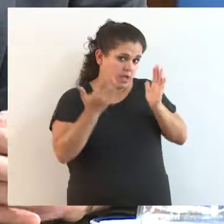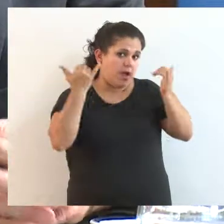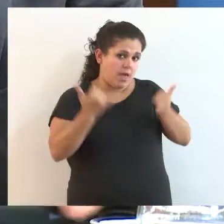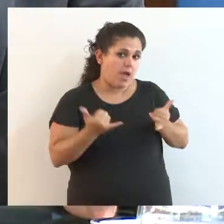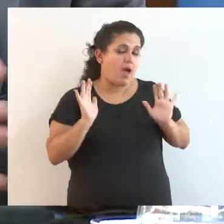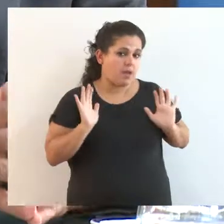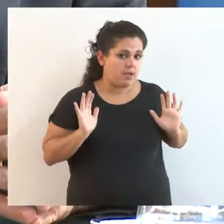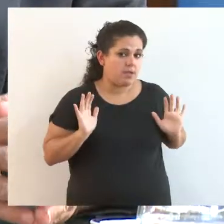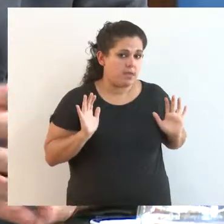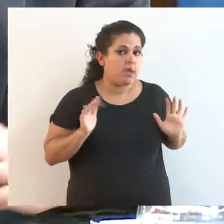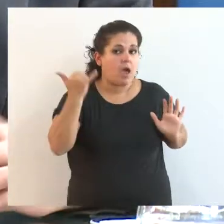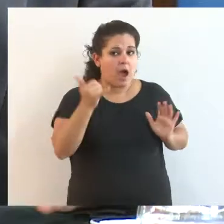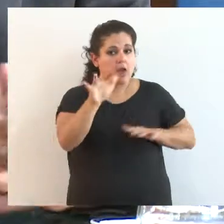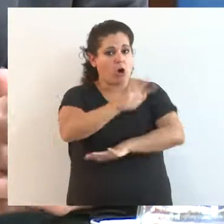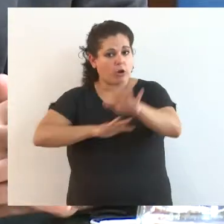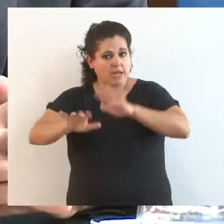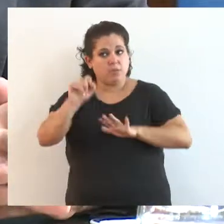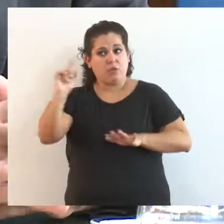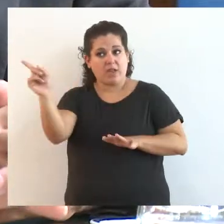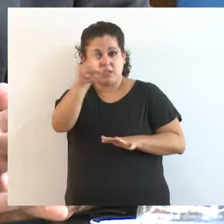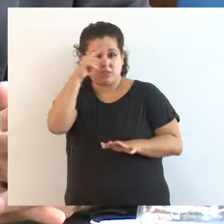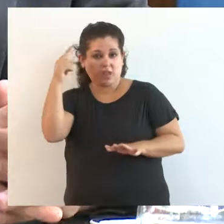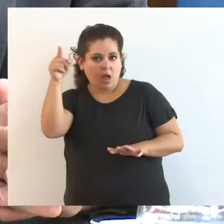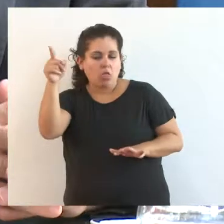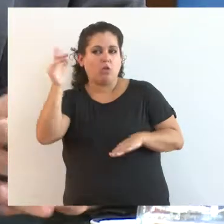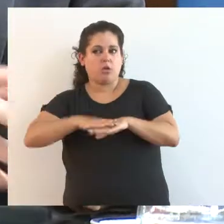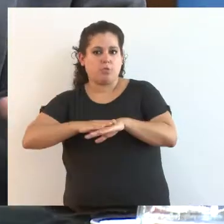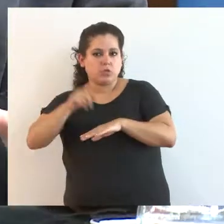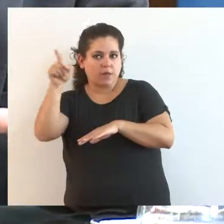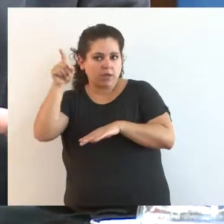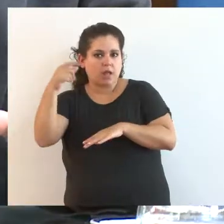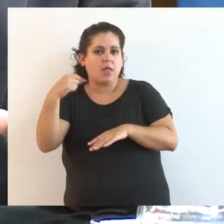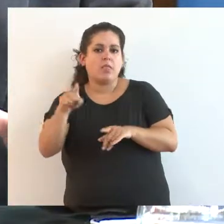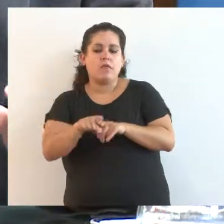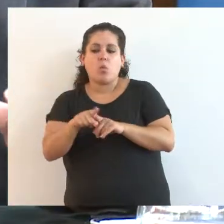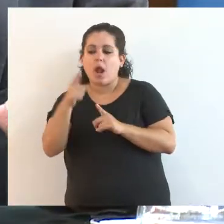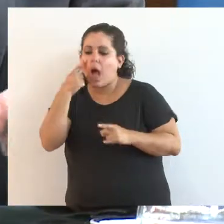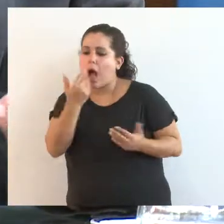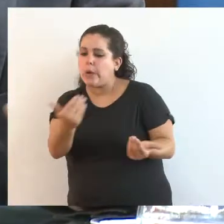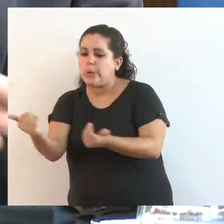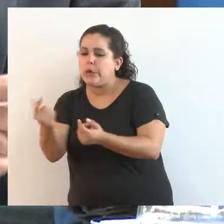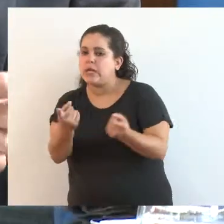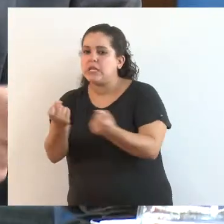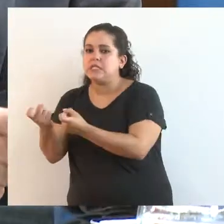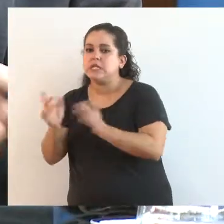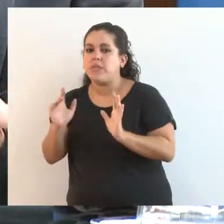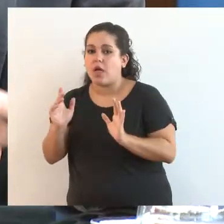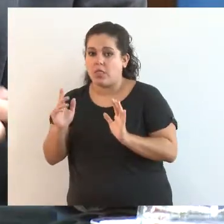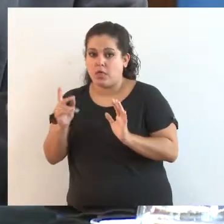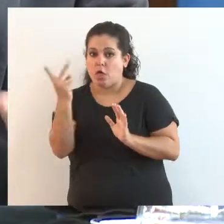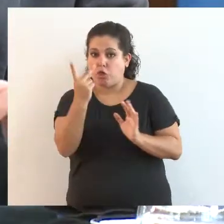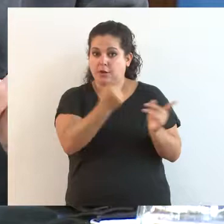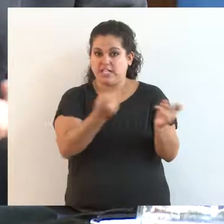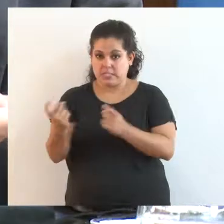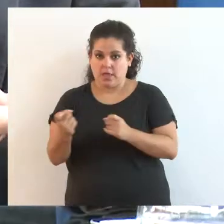Responsabilidad social empresaria es todo un capítulo. Hay un organismo del Estado que se encarga de juntar la necesidad con las